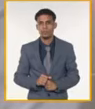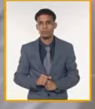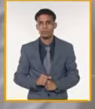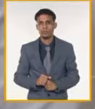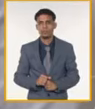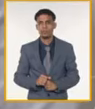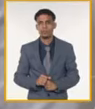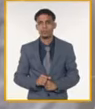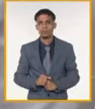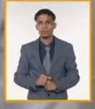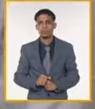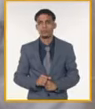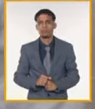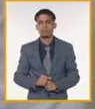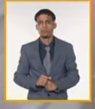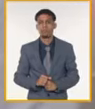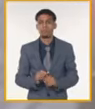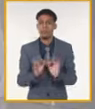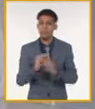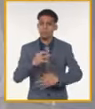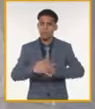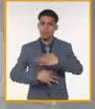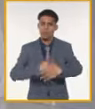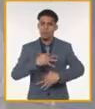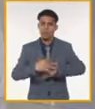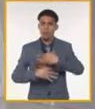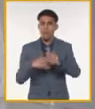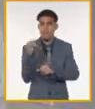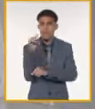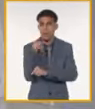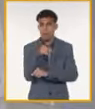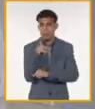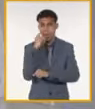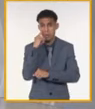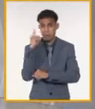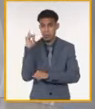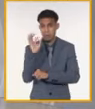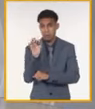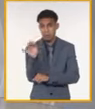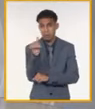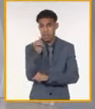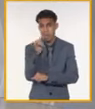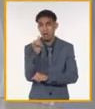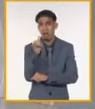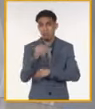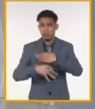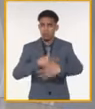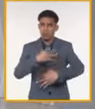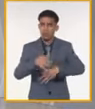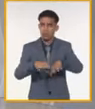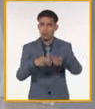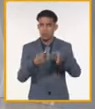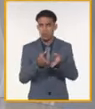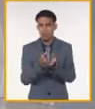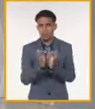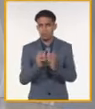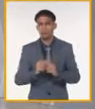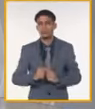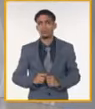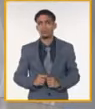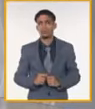ya bueno como se explicó allí en ese en ese programa de la televisión la prensa